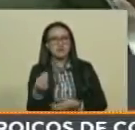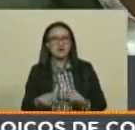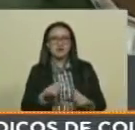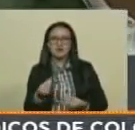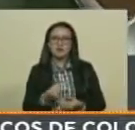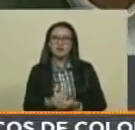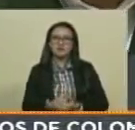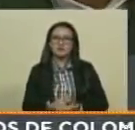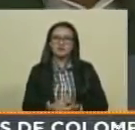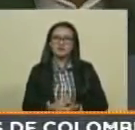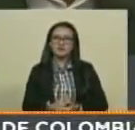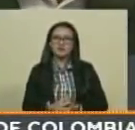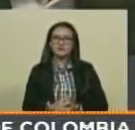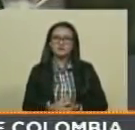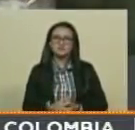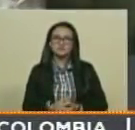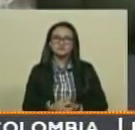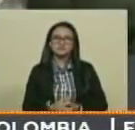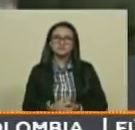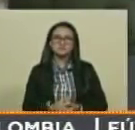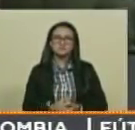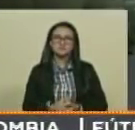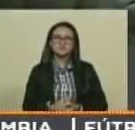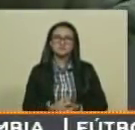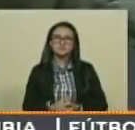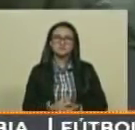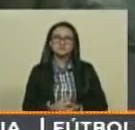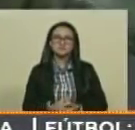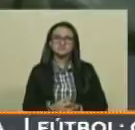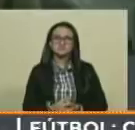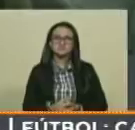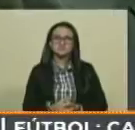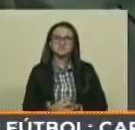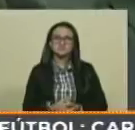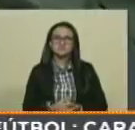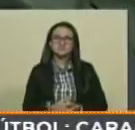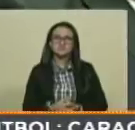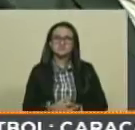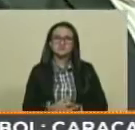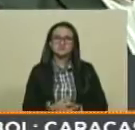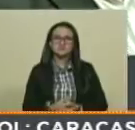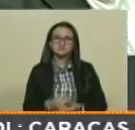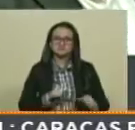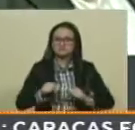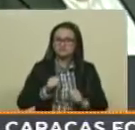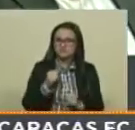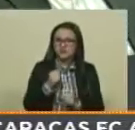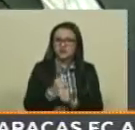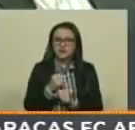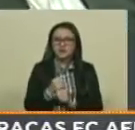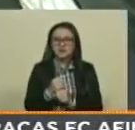Le tocó, porque tenían, y estaba en caliente todo ese escándalo, impulsar esas acciones penales.